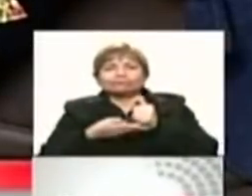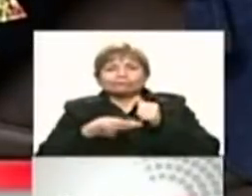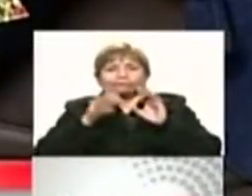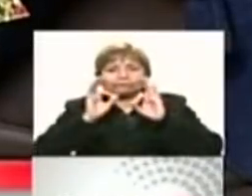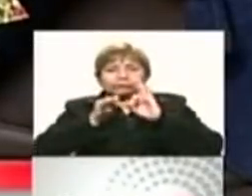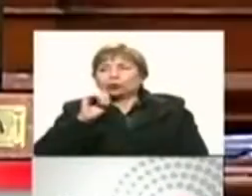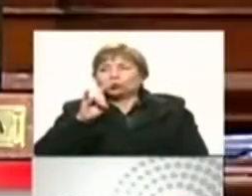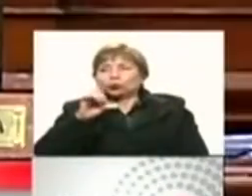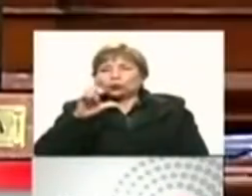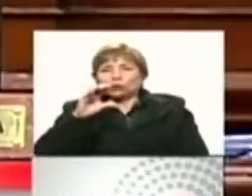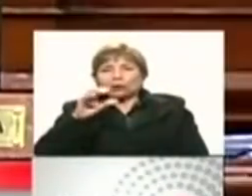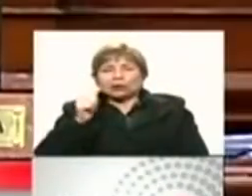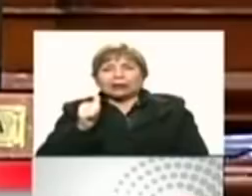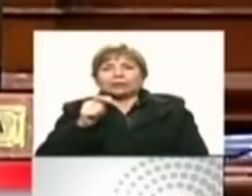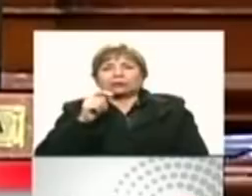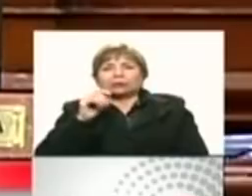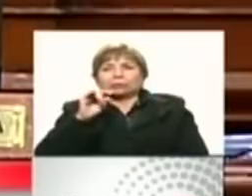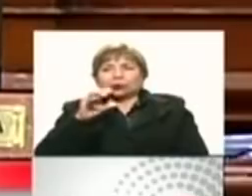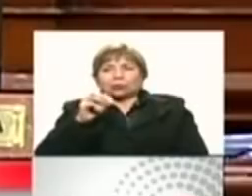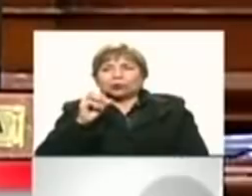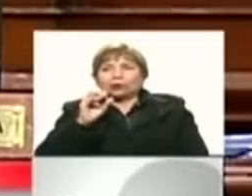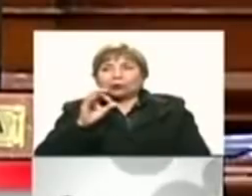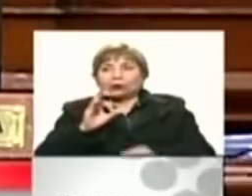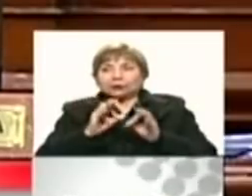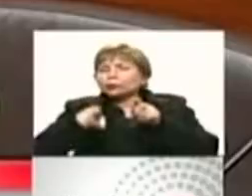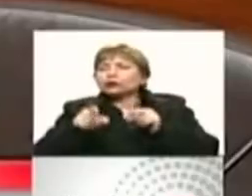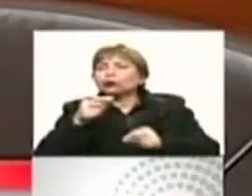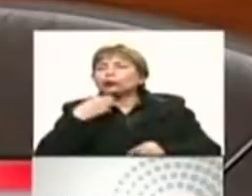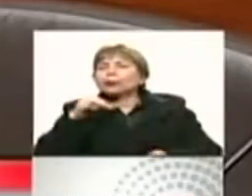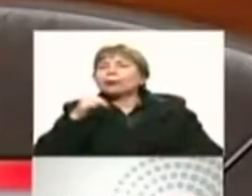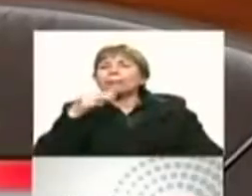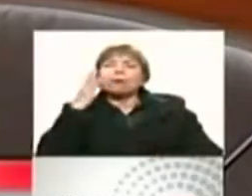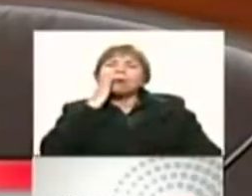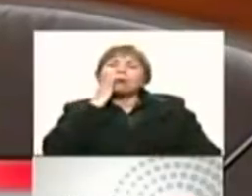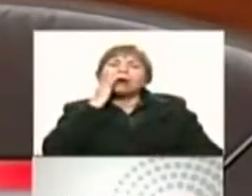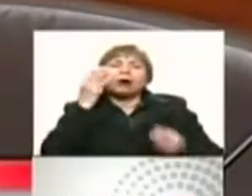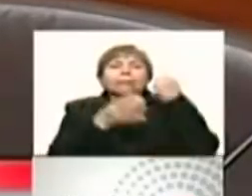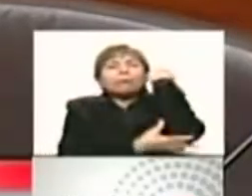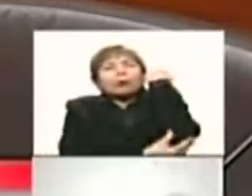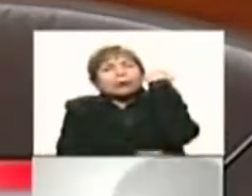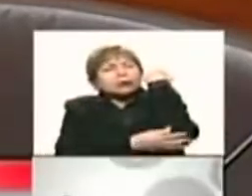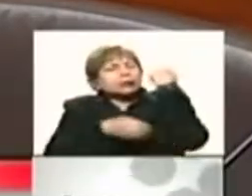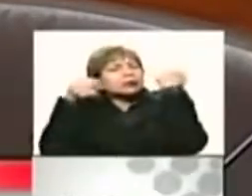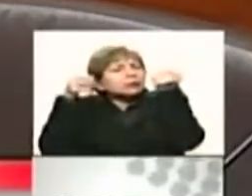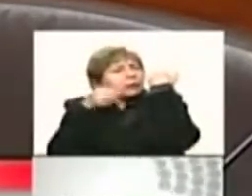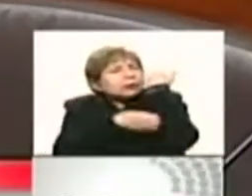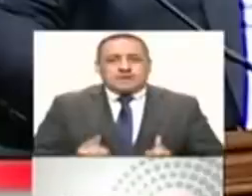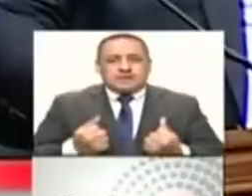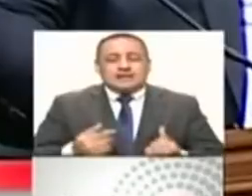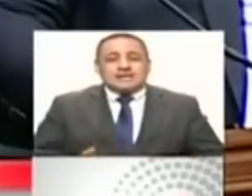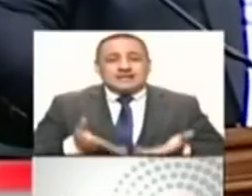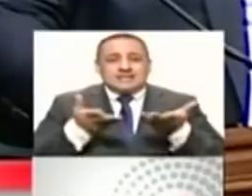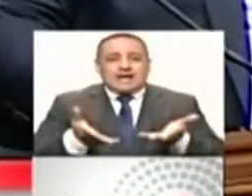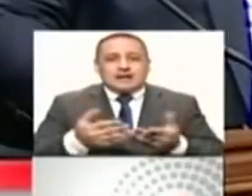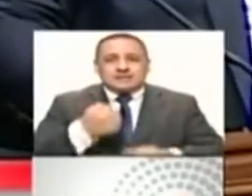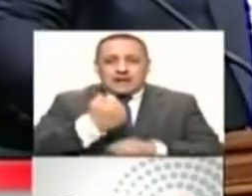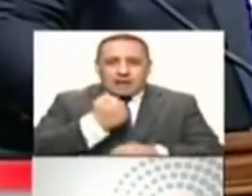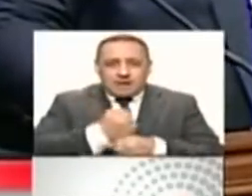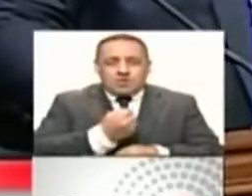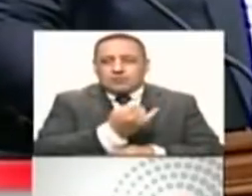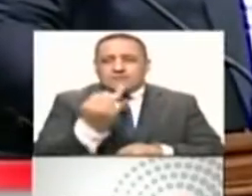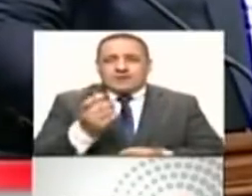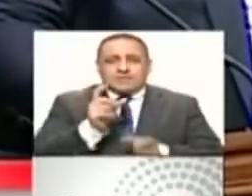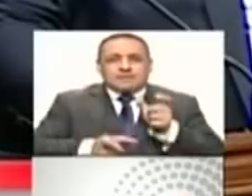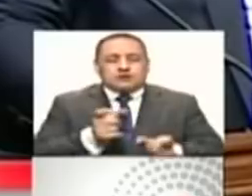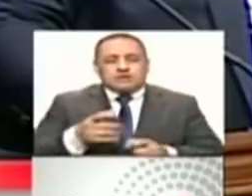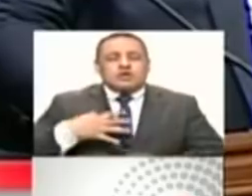suerte, está decidido que ganará, sí, la confianza. Era APP y AP, ¿no? Exacto. Quienes podían